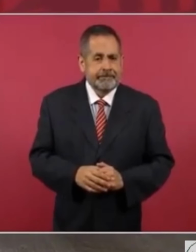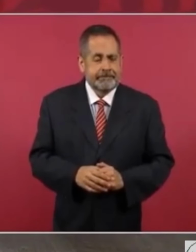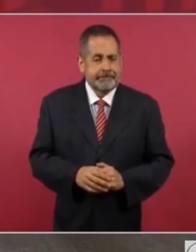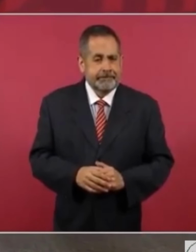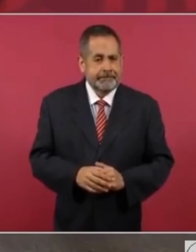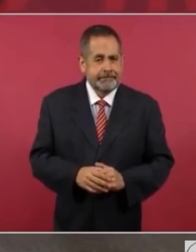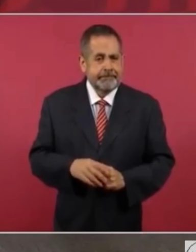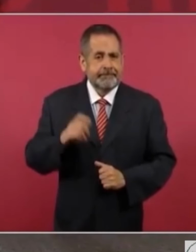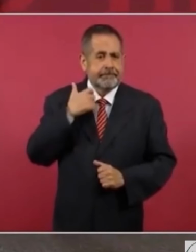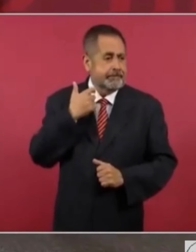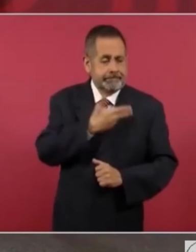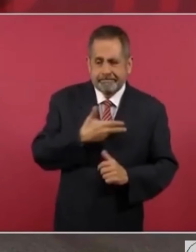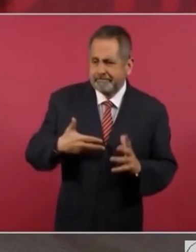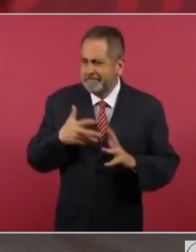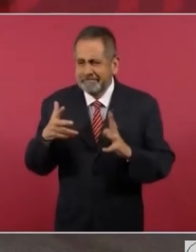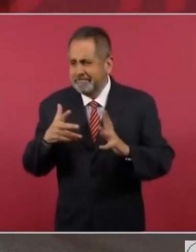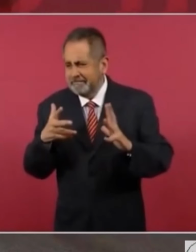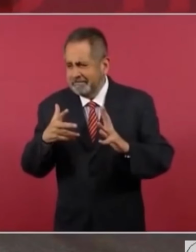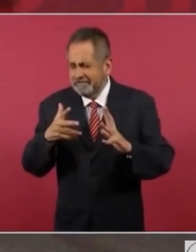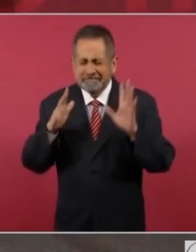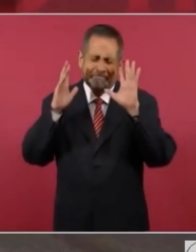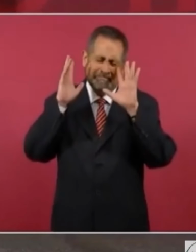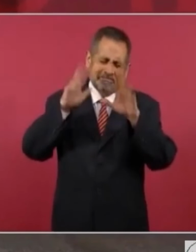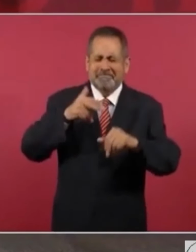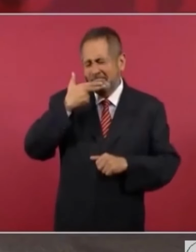que se suicidó.